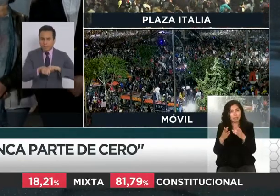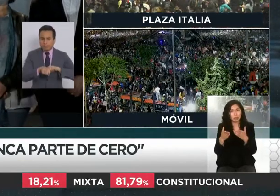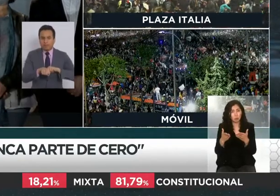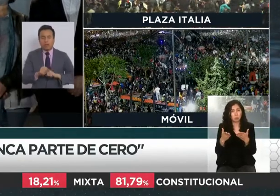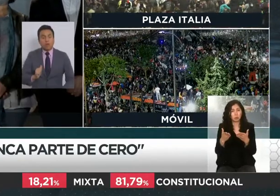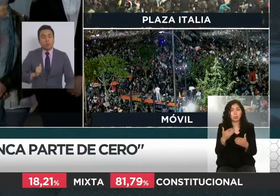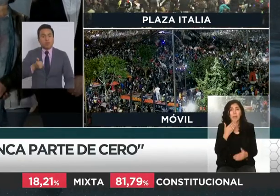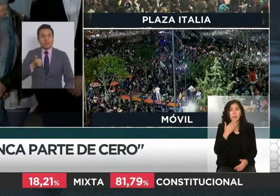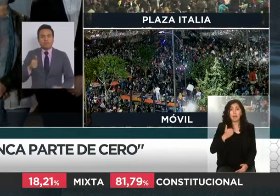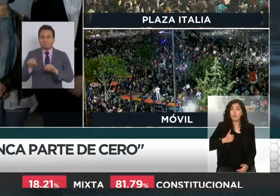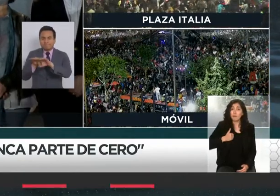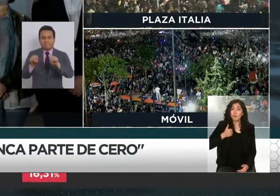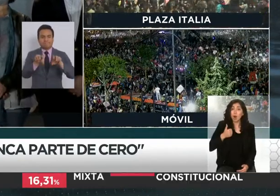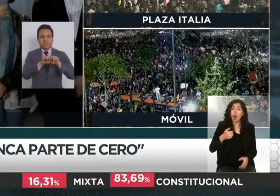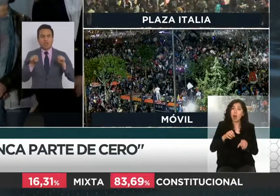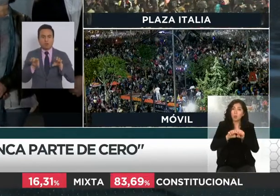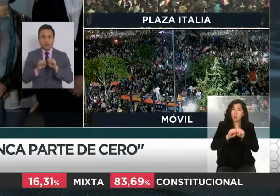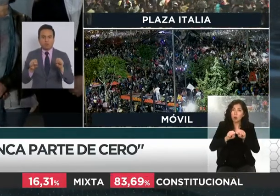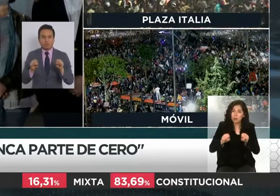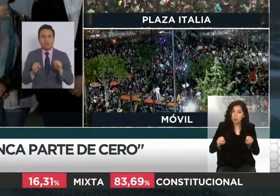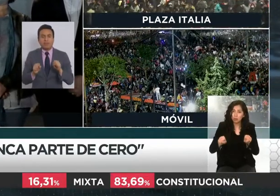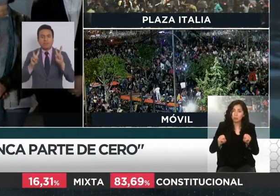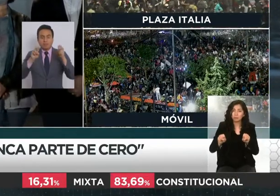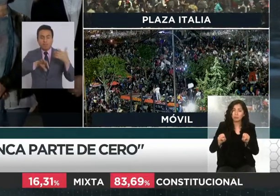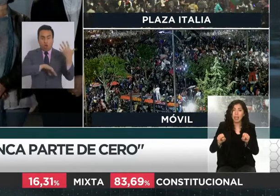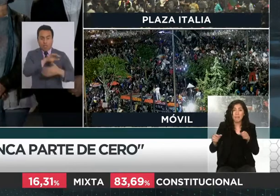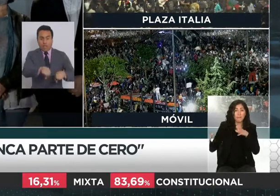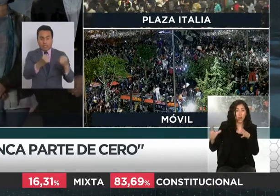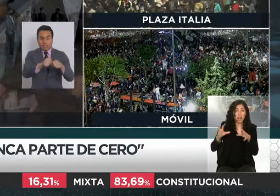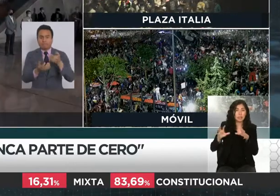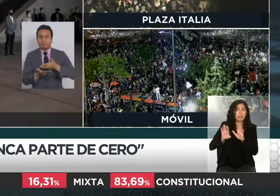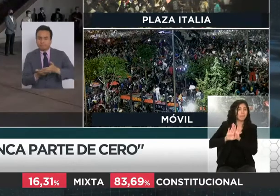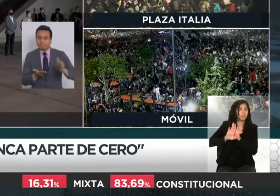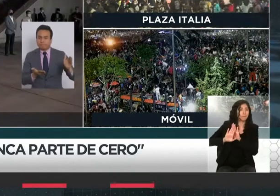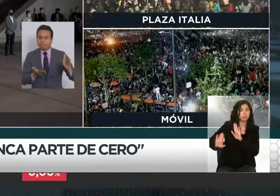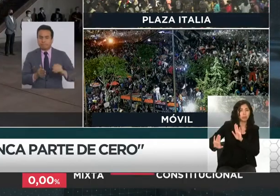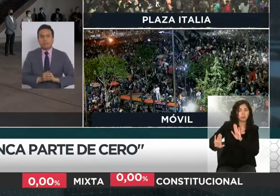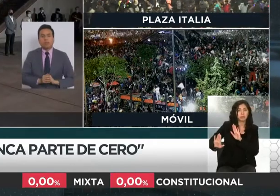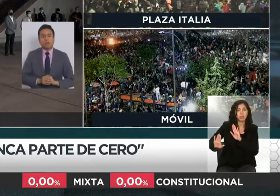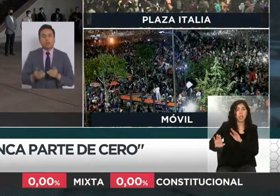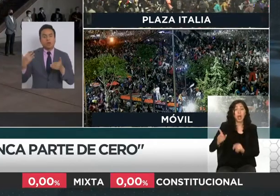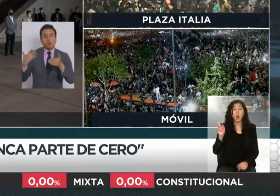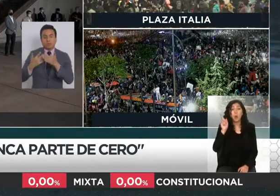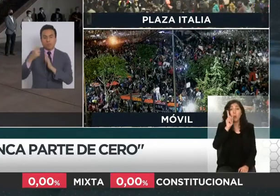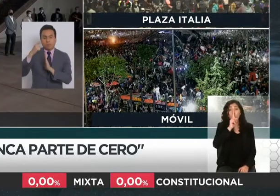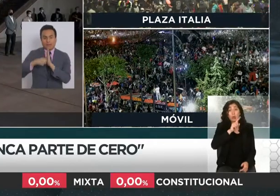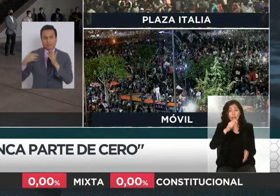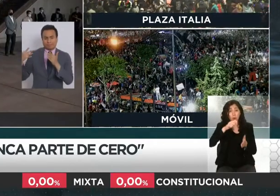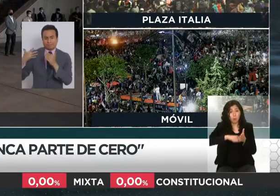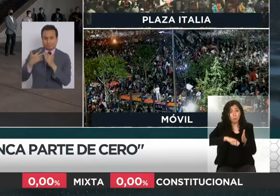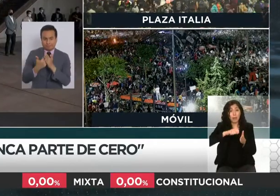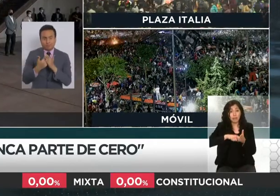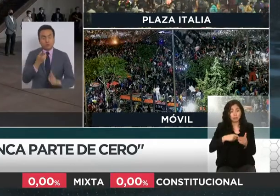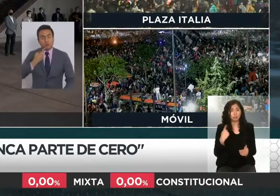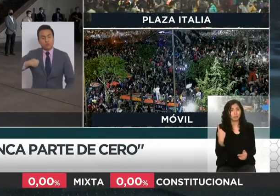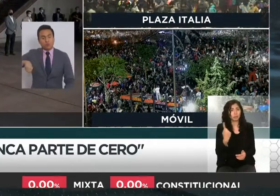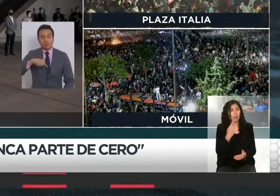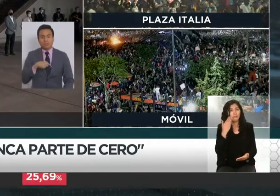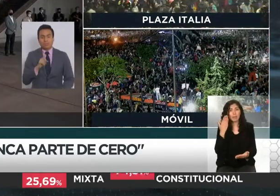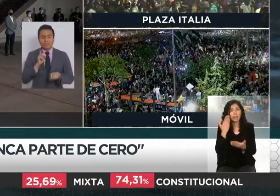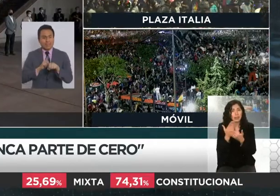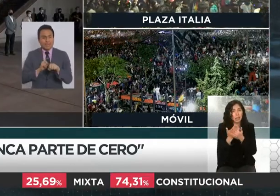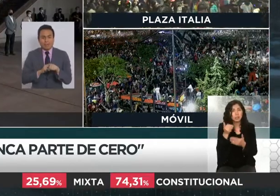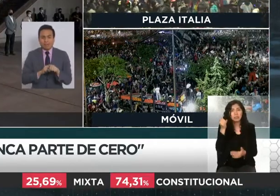tener voluntad de acuerdos y rechazar la violencia. En los últimos meses hemos debido enfrentar